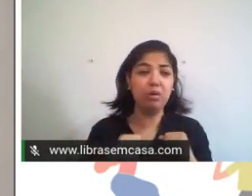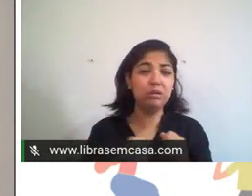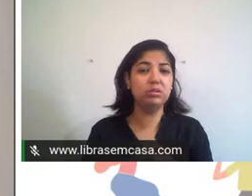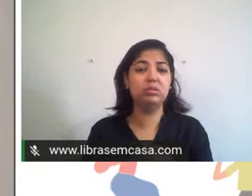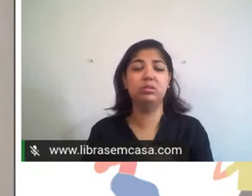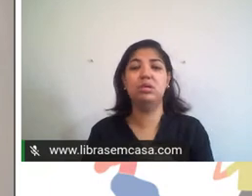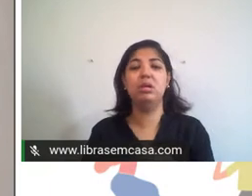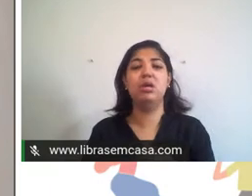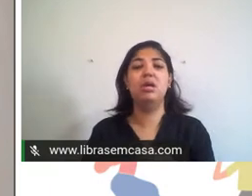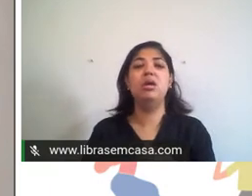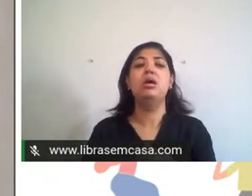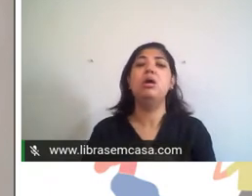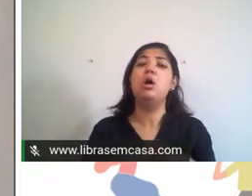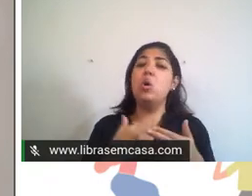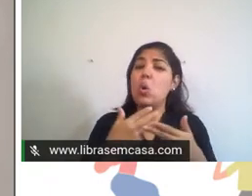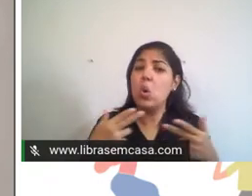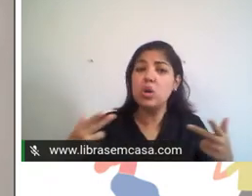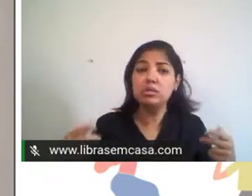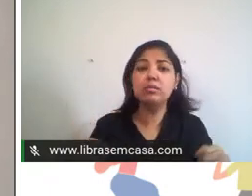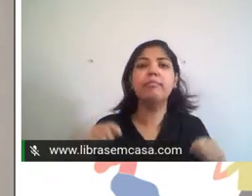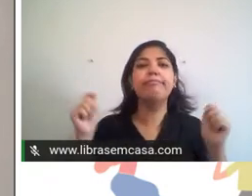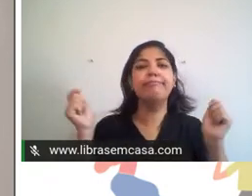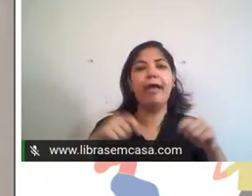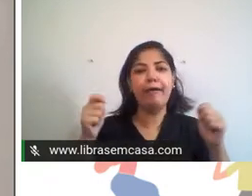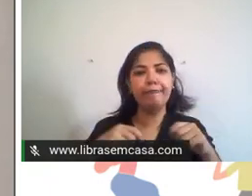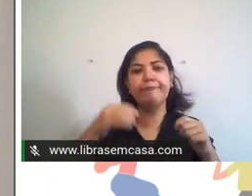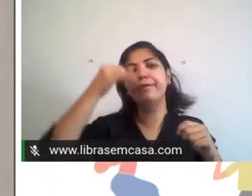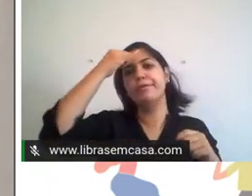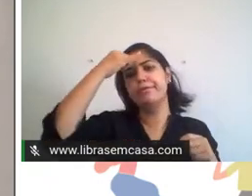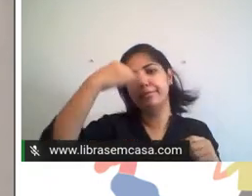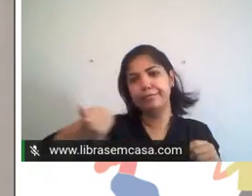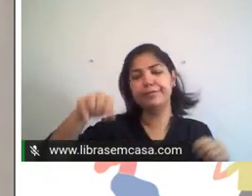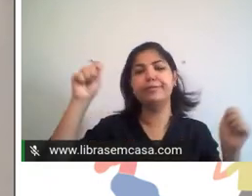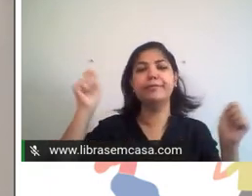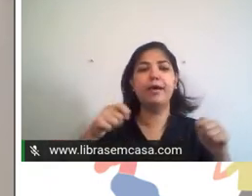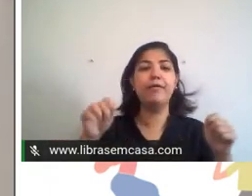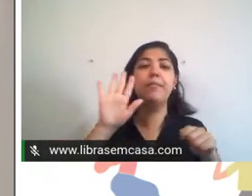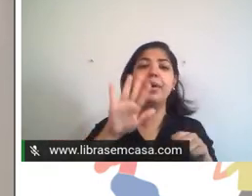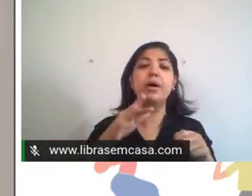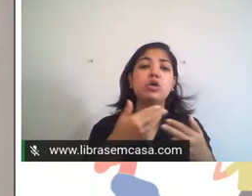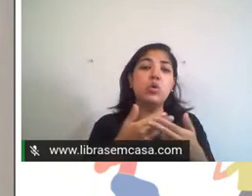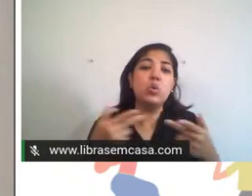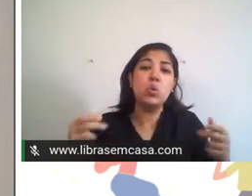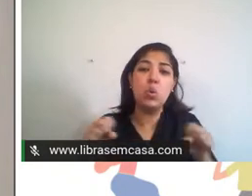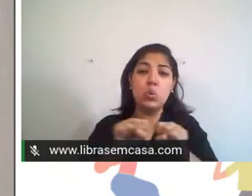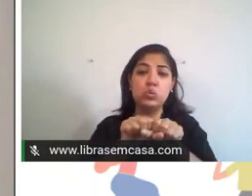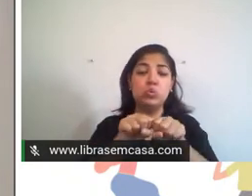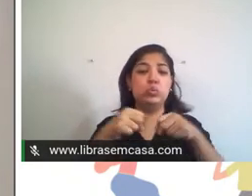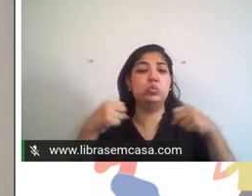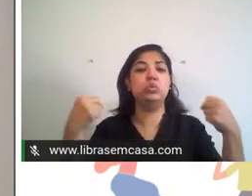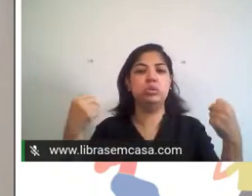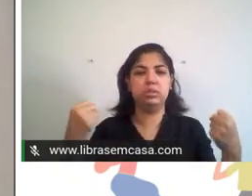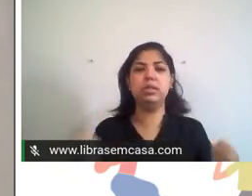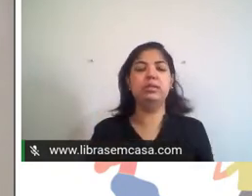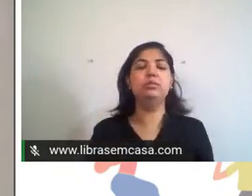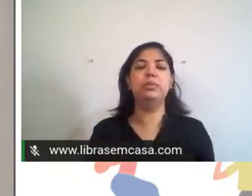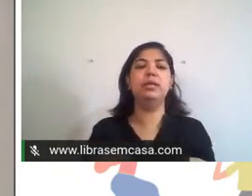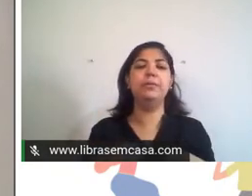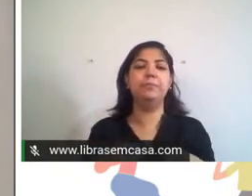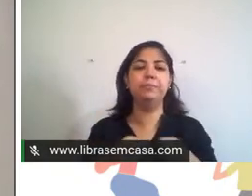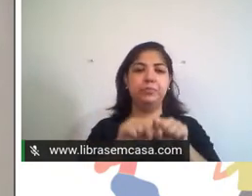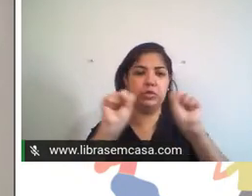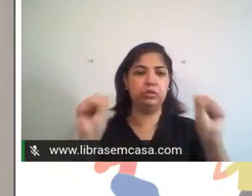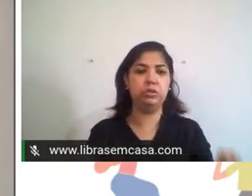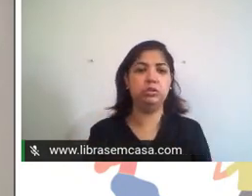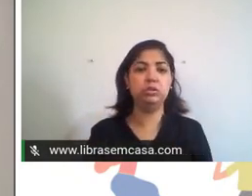absolutamente evitables que devienen de comer las cosas que ofrece este sistema mientras transforma al mundo en una cosa a explotar.